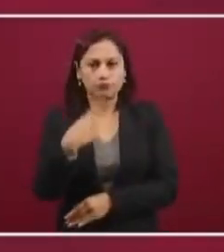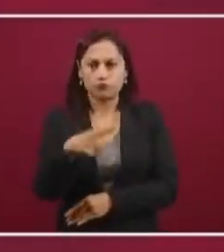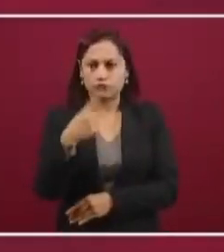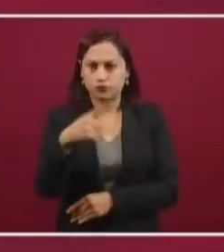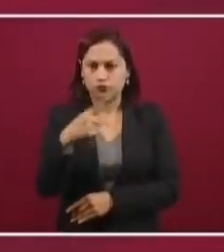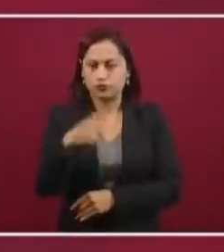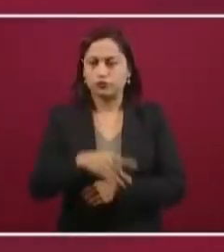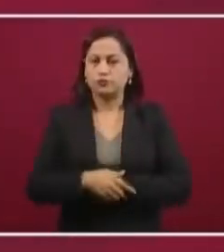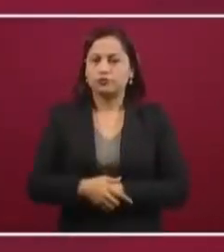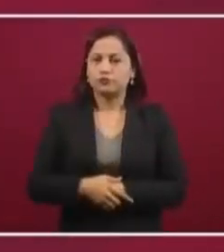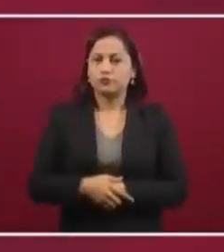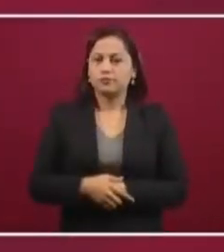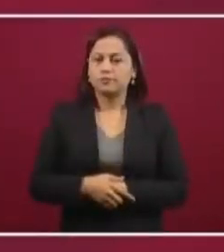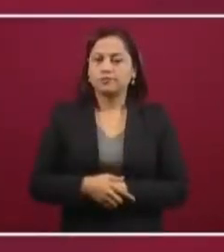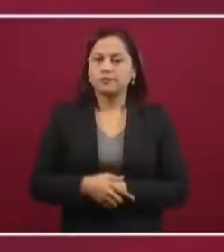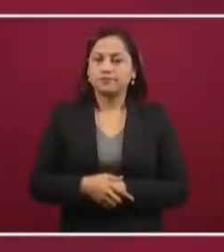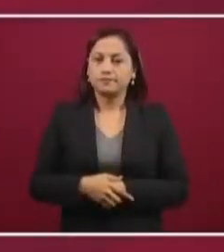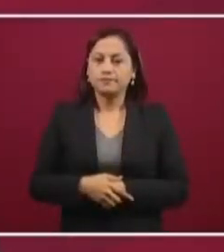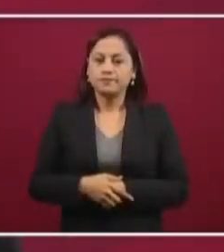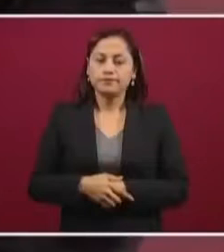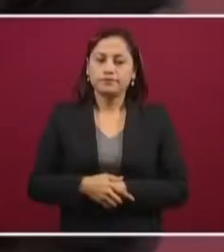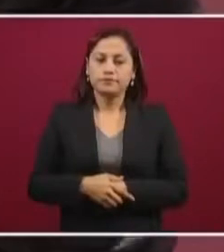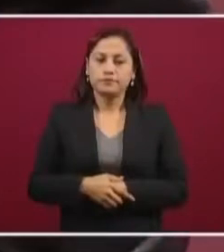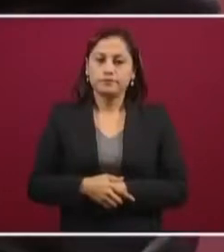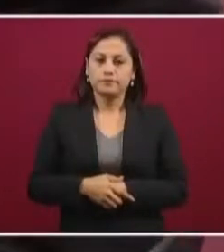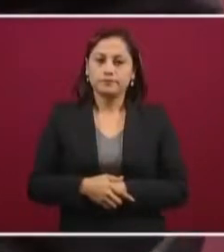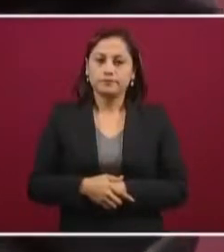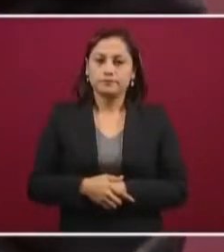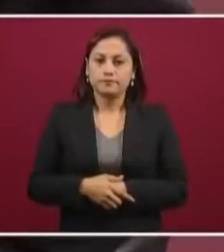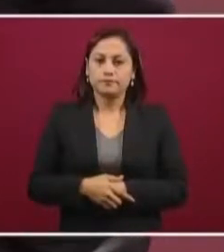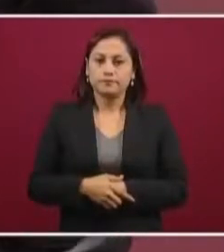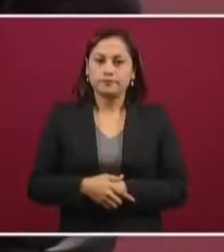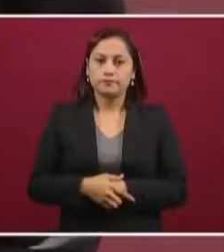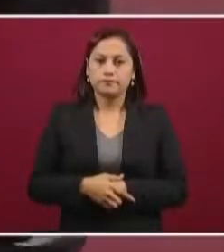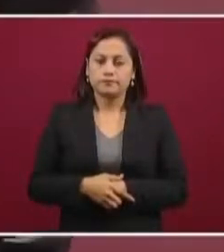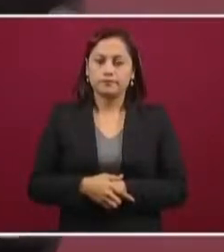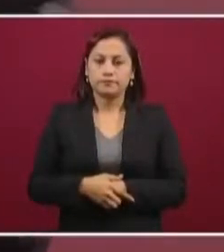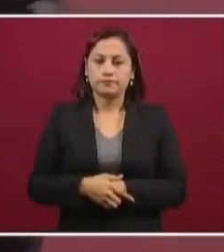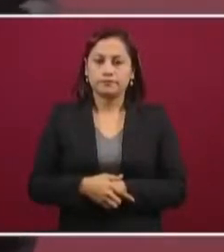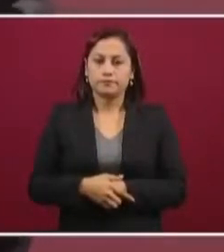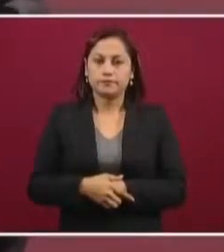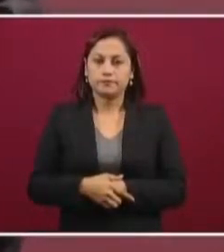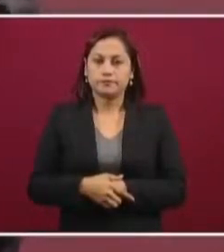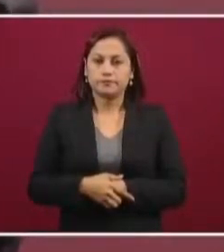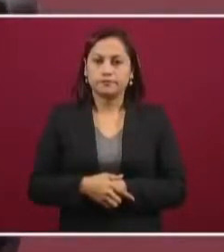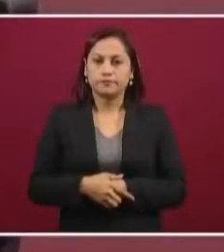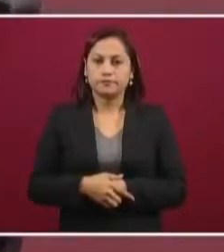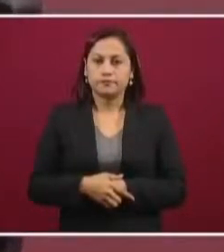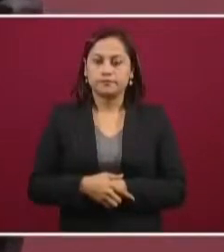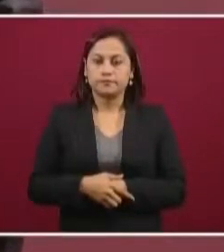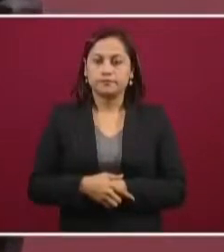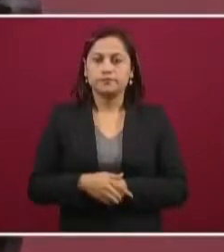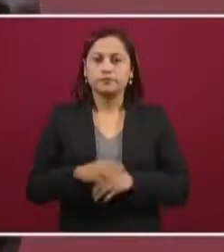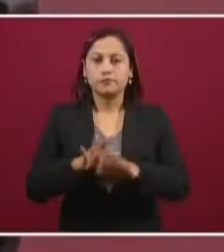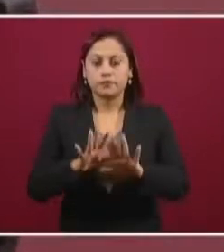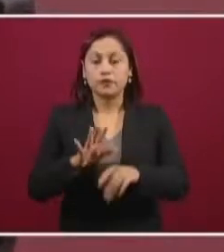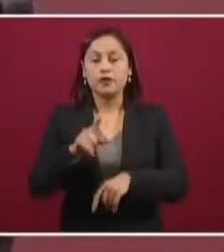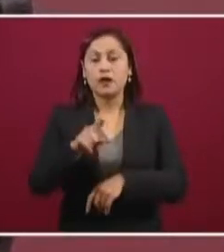con la seguridad que se les da de que no